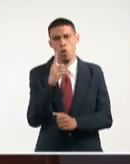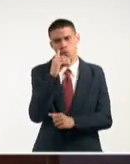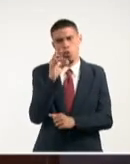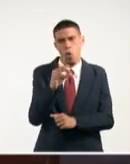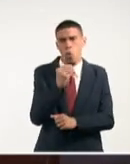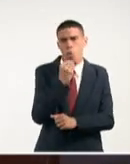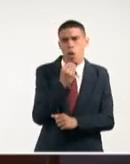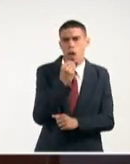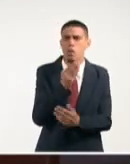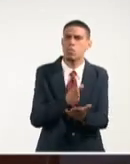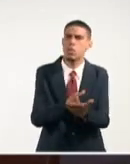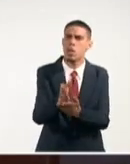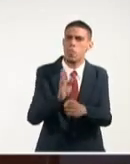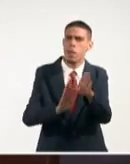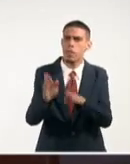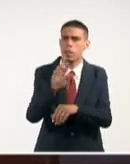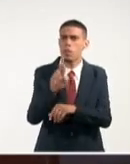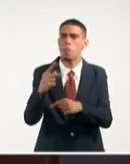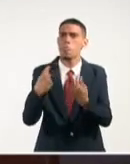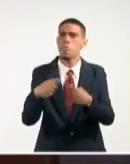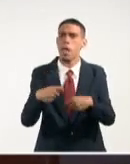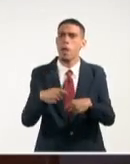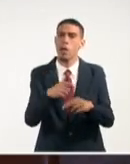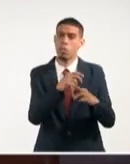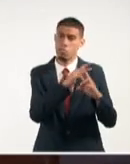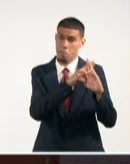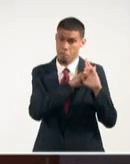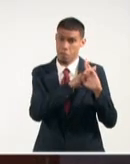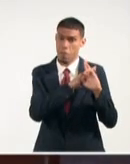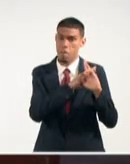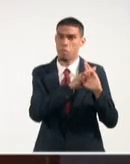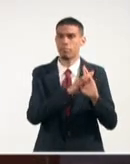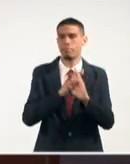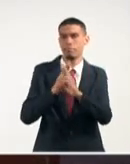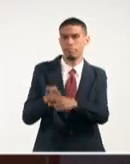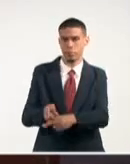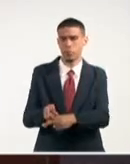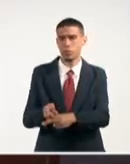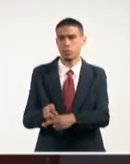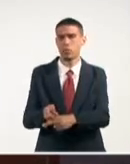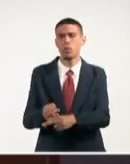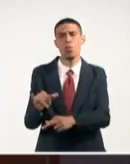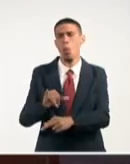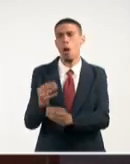o compañera dispuesto a asumir la tarea.